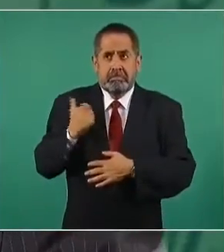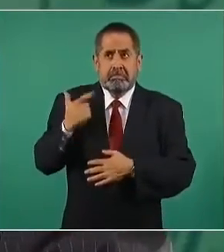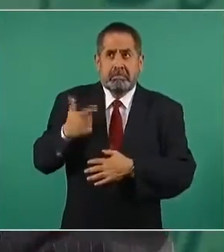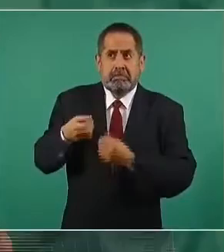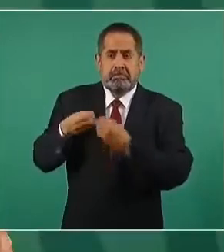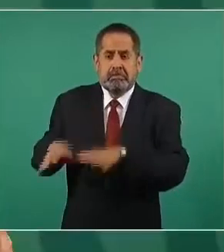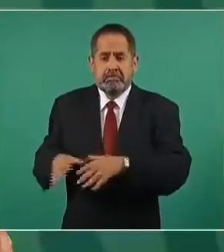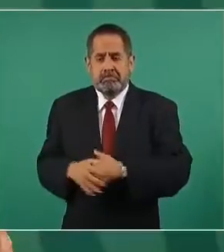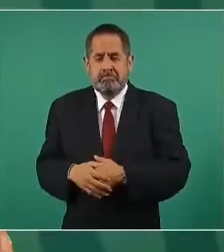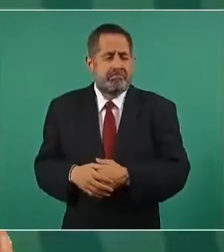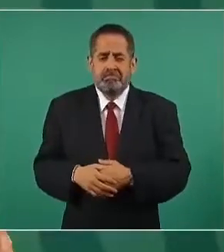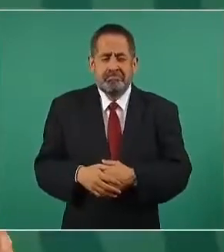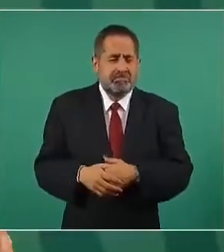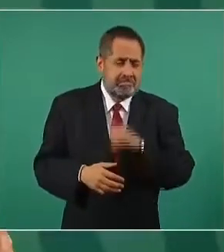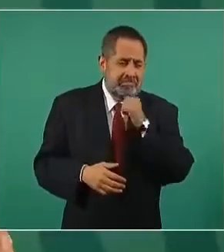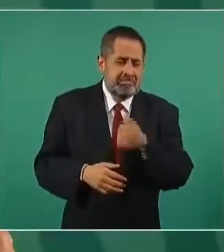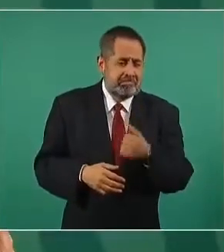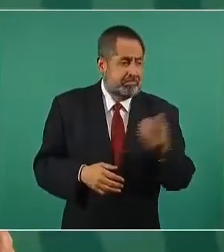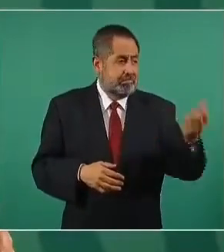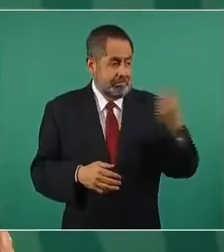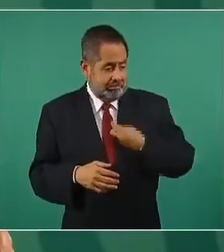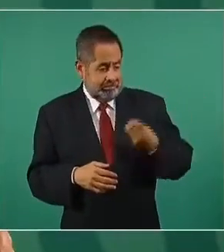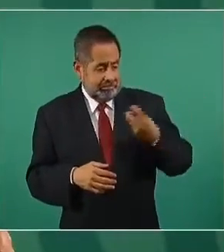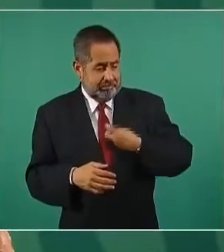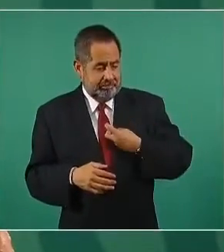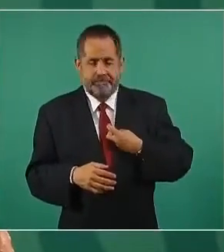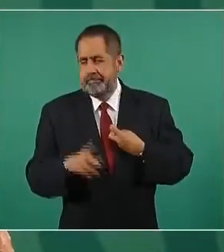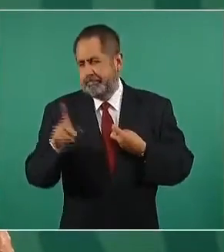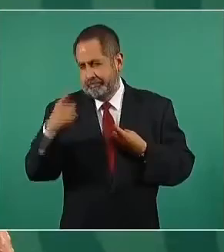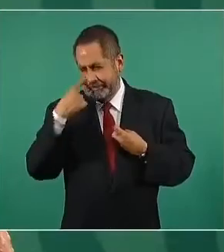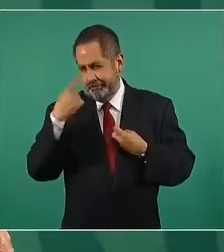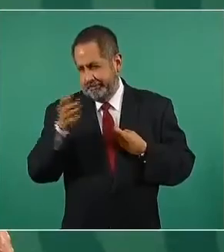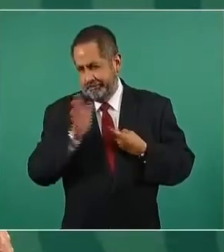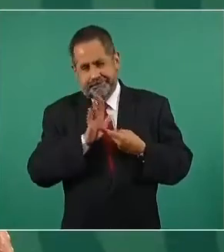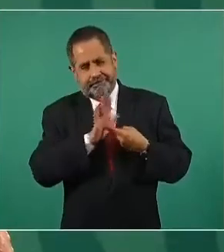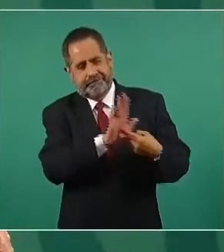hasta nos da elementos, ¿no?, para mostrar